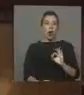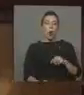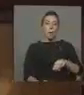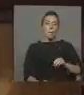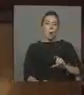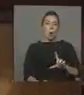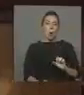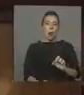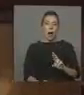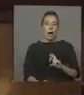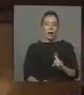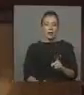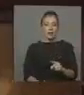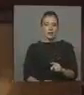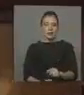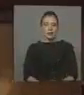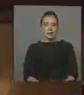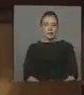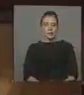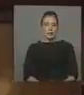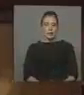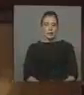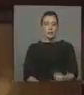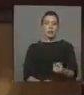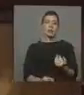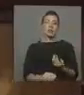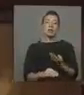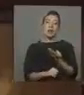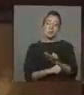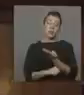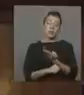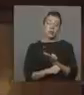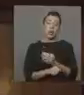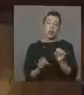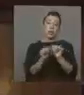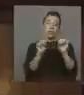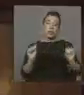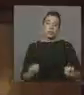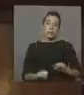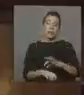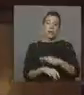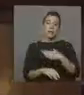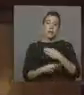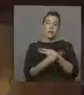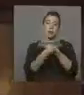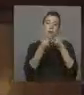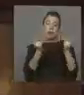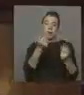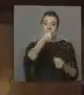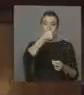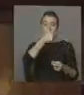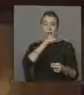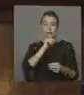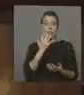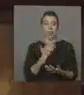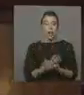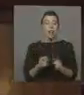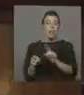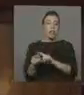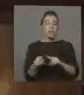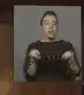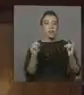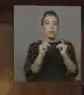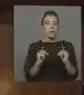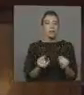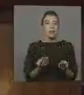molares. Ello imprime una demanda a los sistemas de salud, públicos como privados, que enfrentan de muy diversa manera